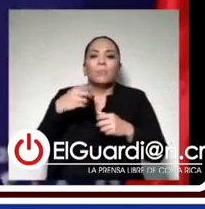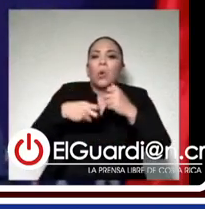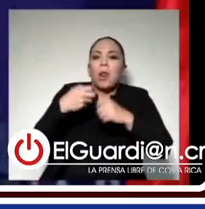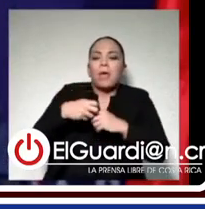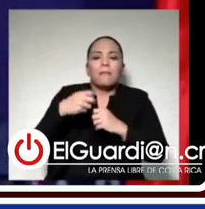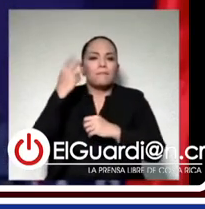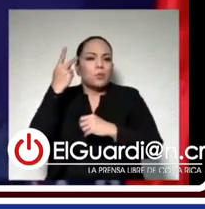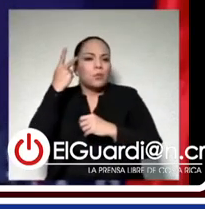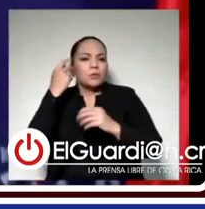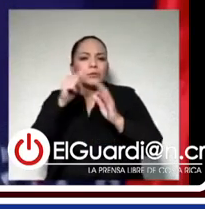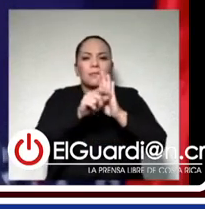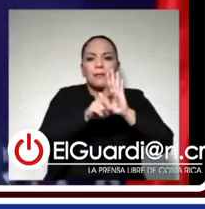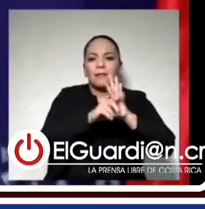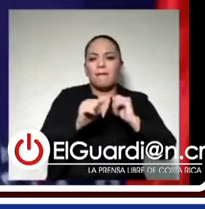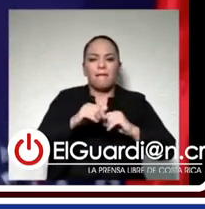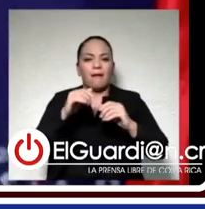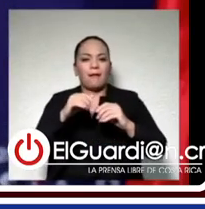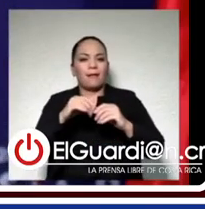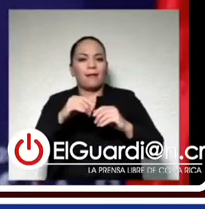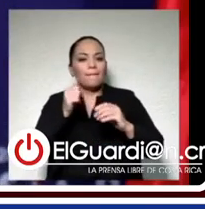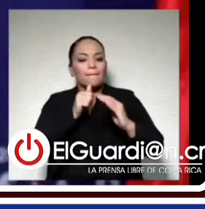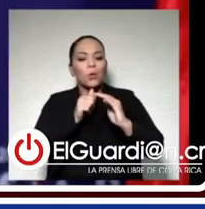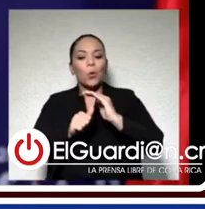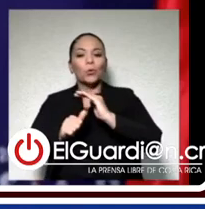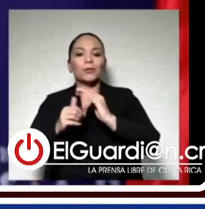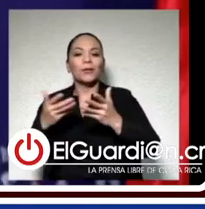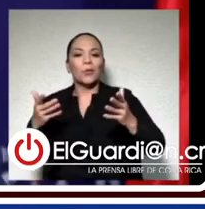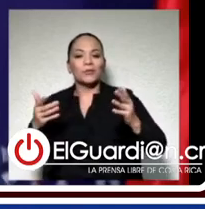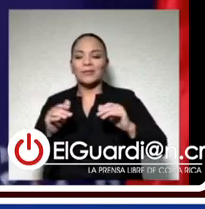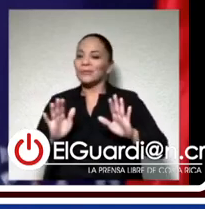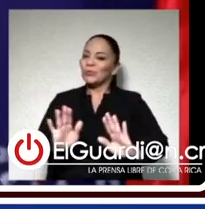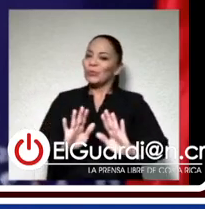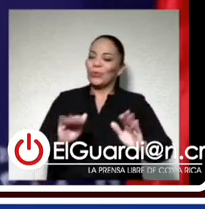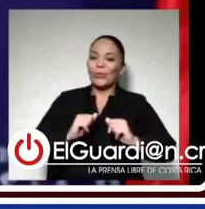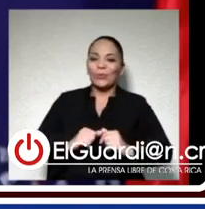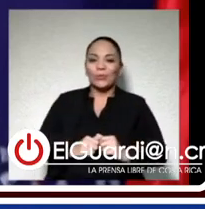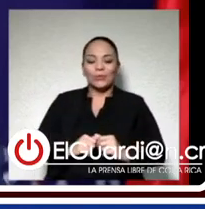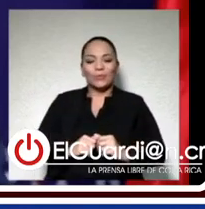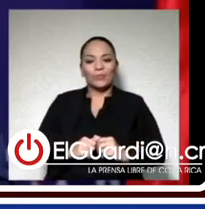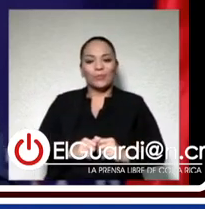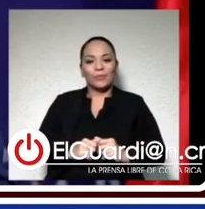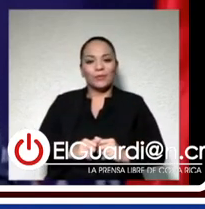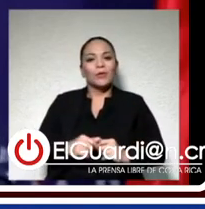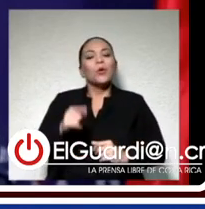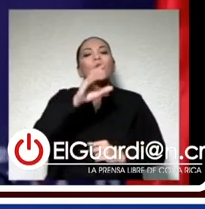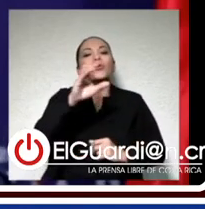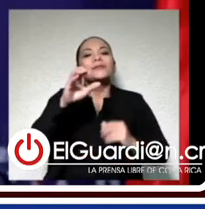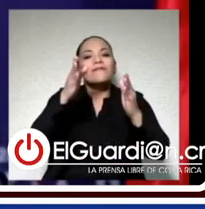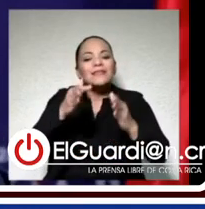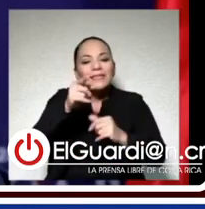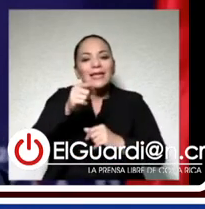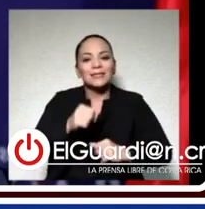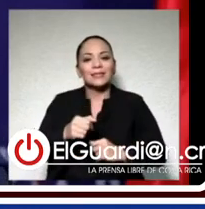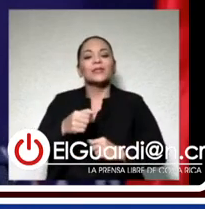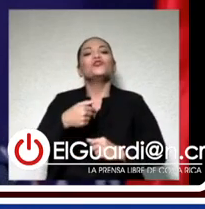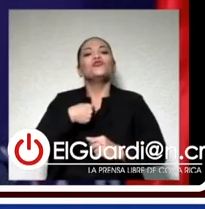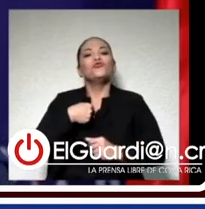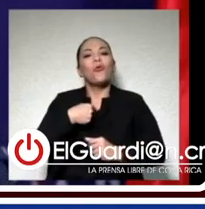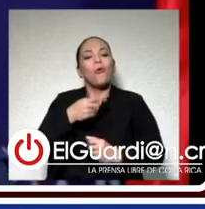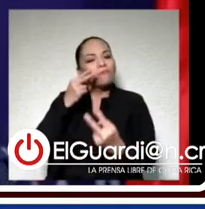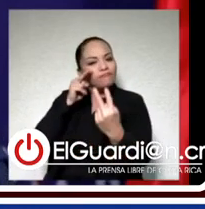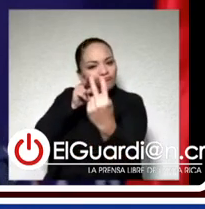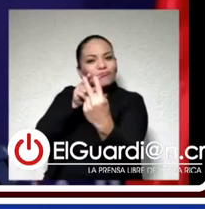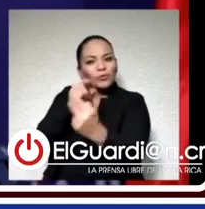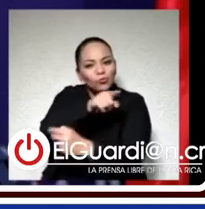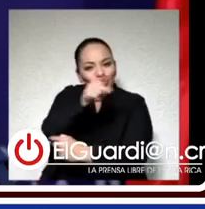para ocultar cosas mucho más grandes. Costarricenses, es que yo sí les hablo a la cara y los veo a los